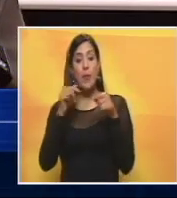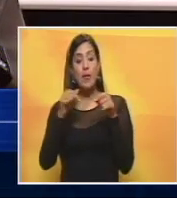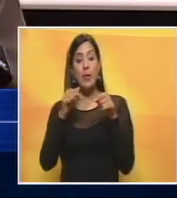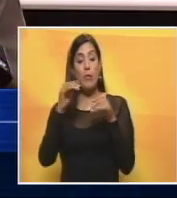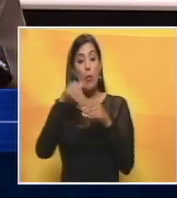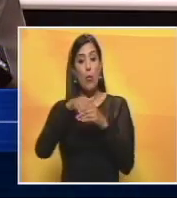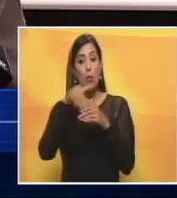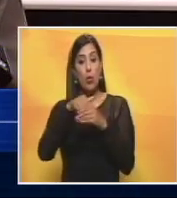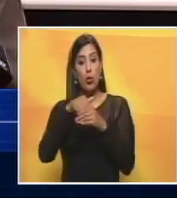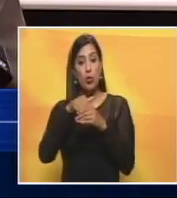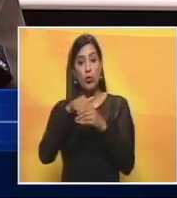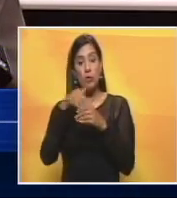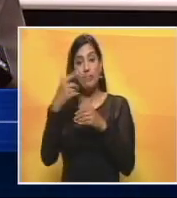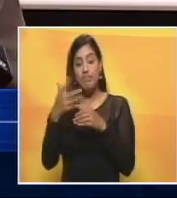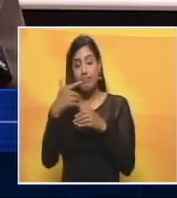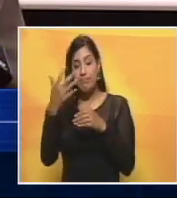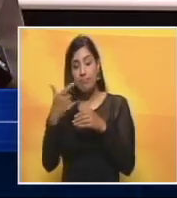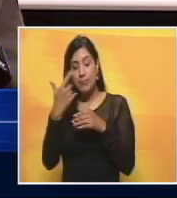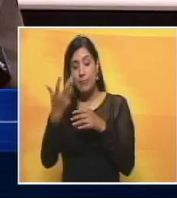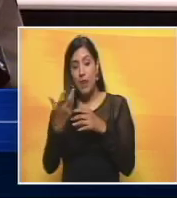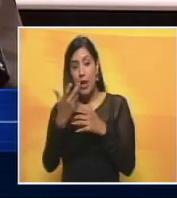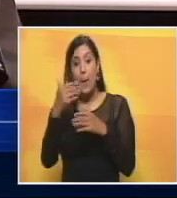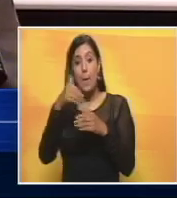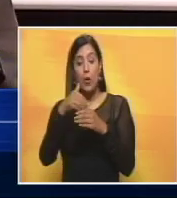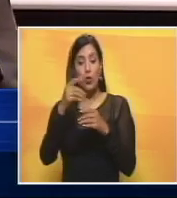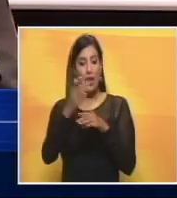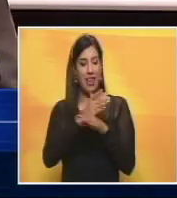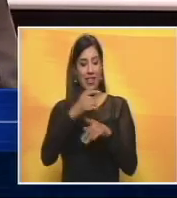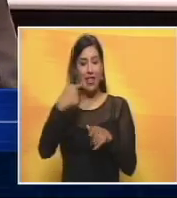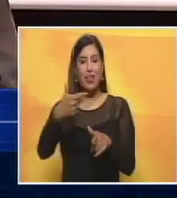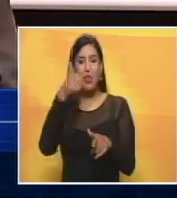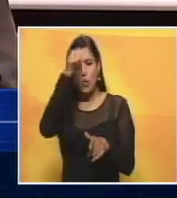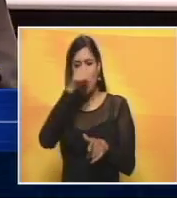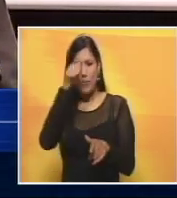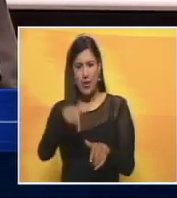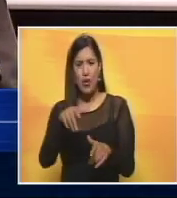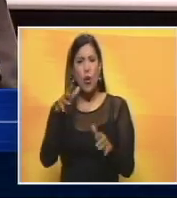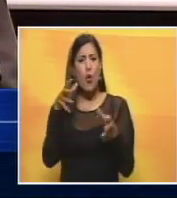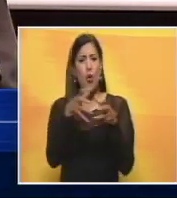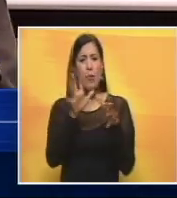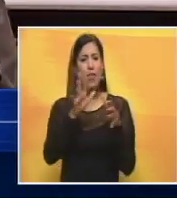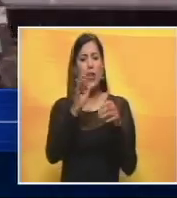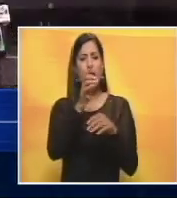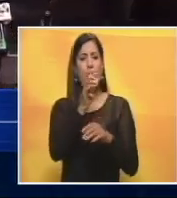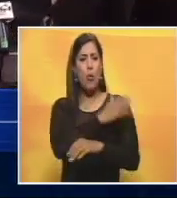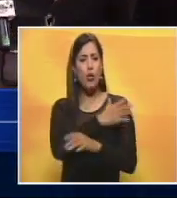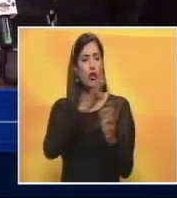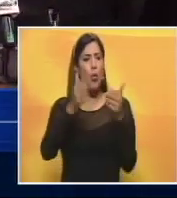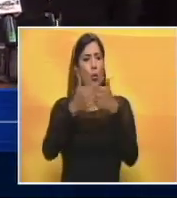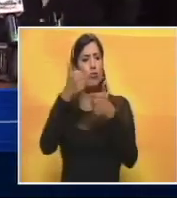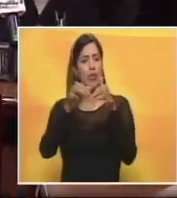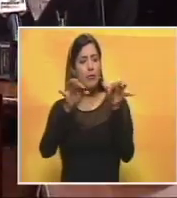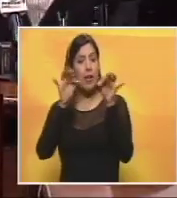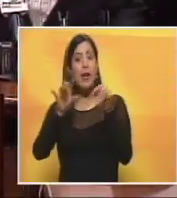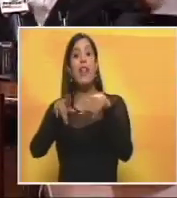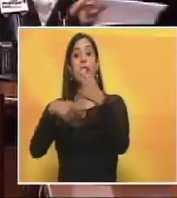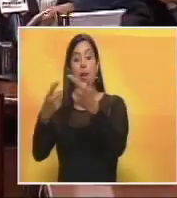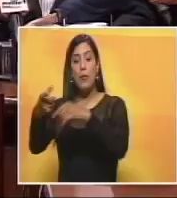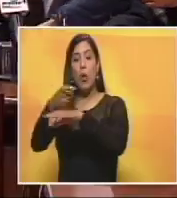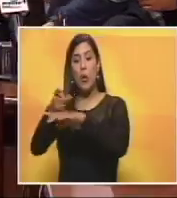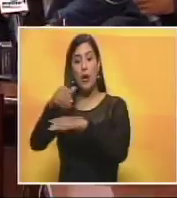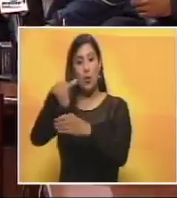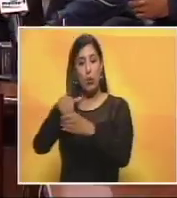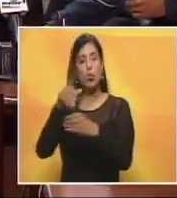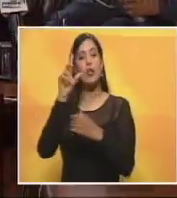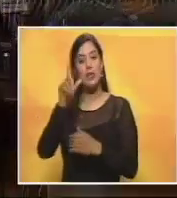en las elecciones, en las primarias que habrá este domingo, como en las regionales. El Frente para la Defensa de